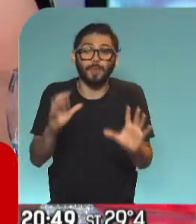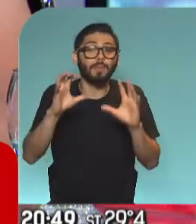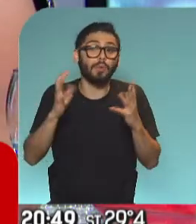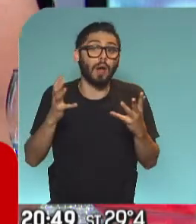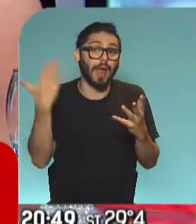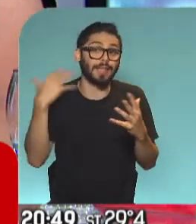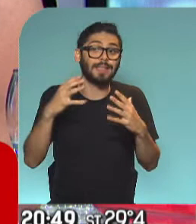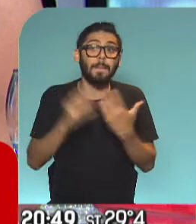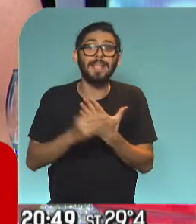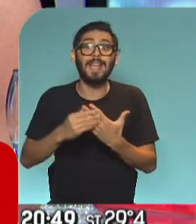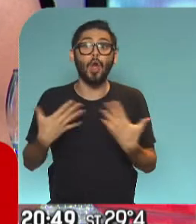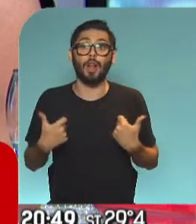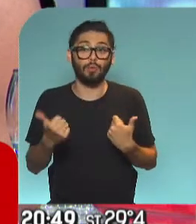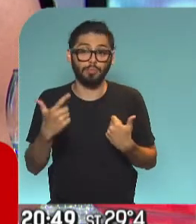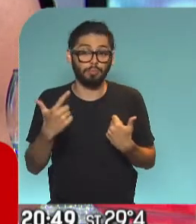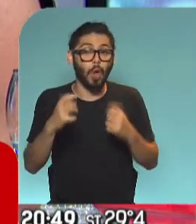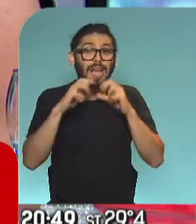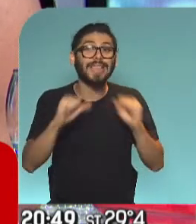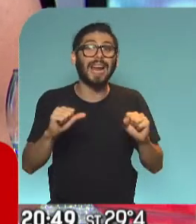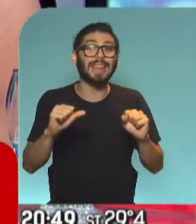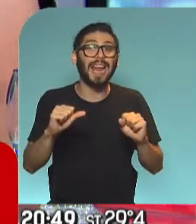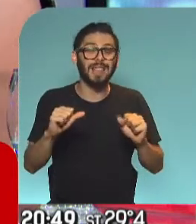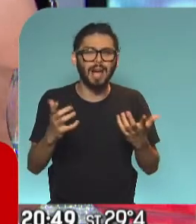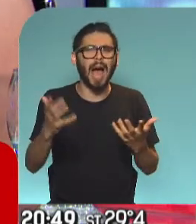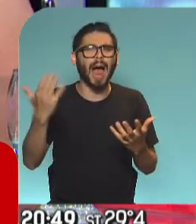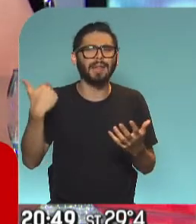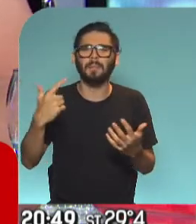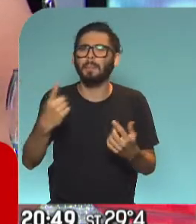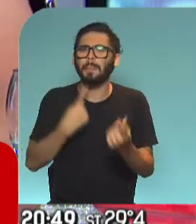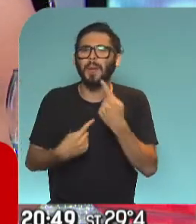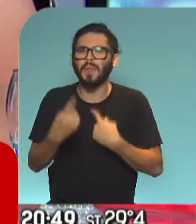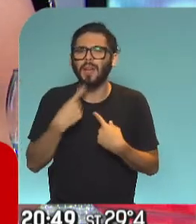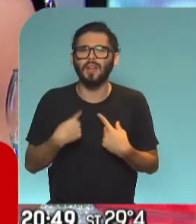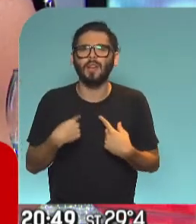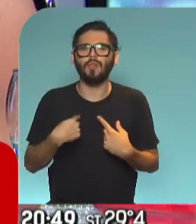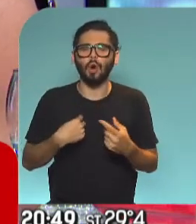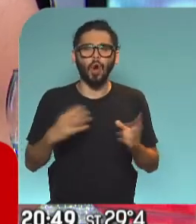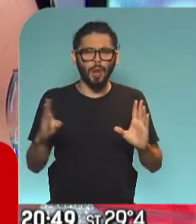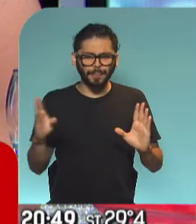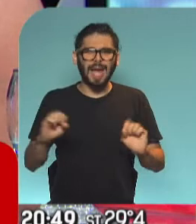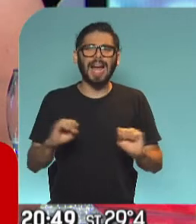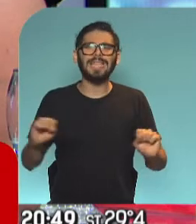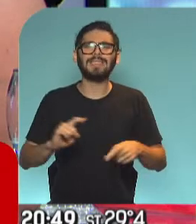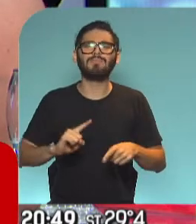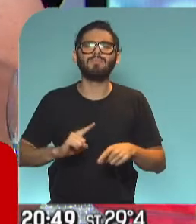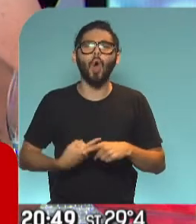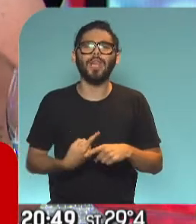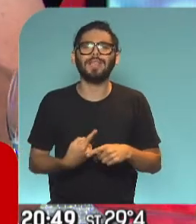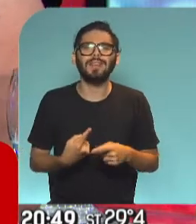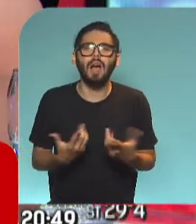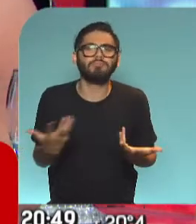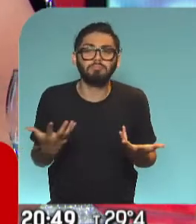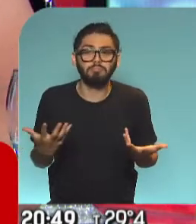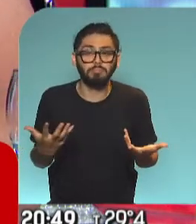aquellos opinólogos nos preguntan y nos dicen constantemente cuál es el gesto de la política en la crisis no el gesto de la política en la crisis